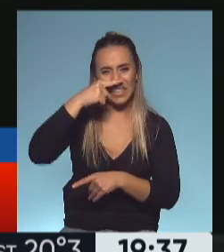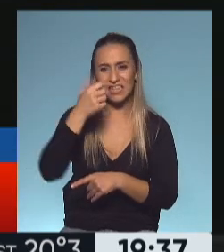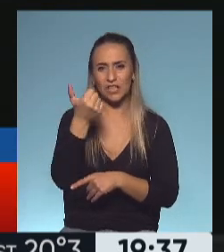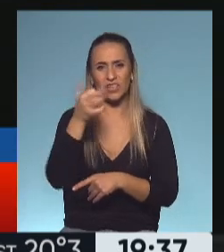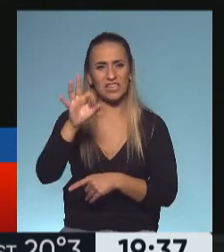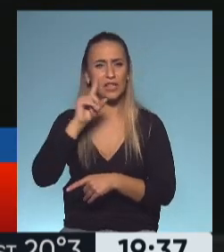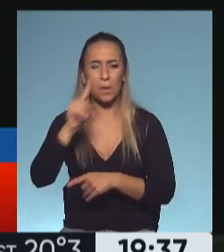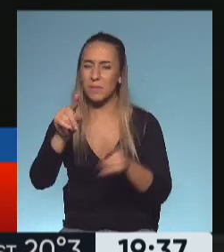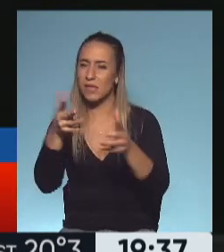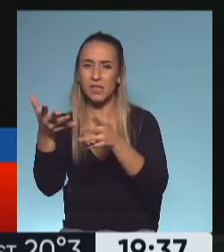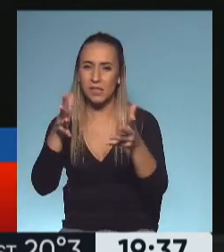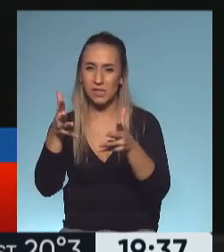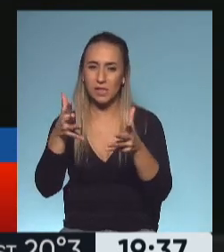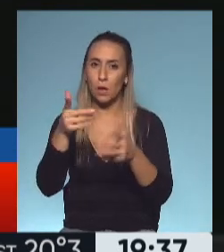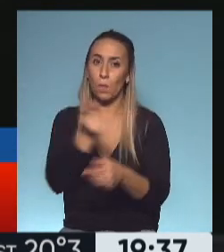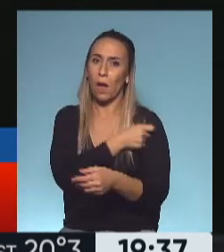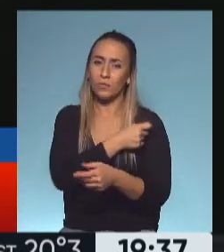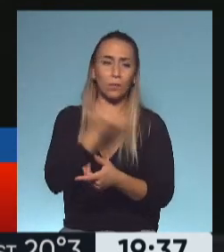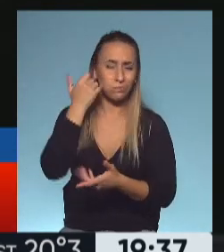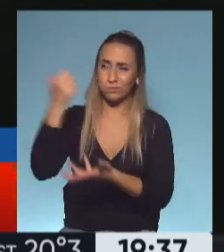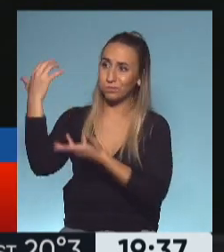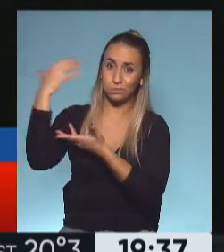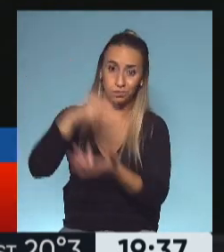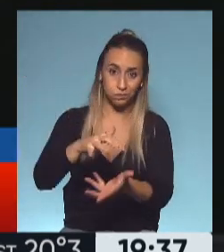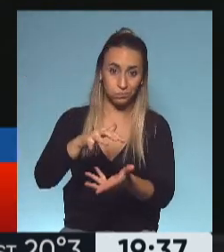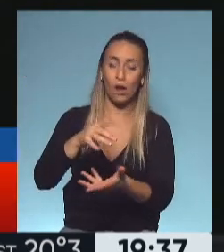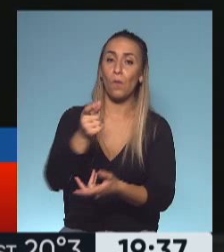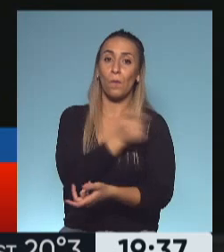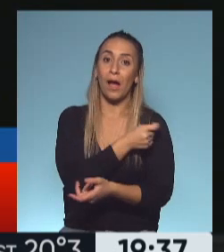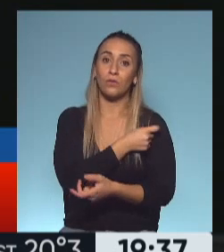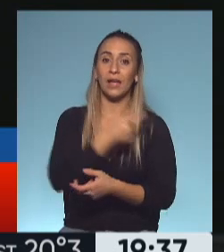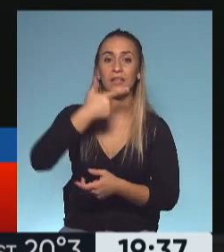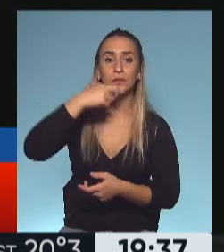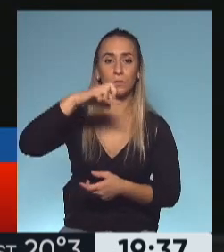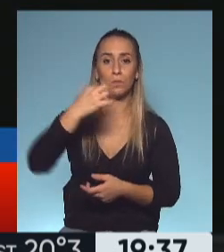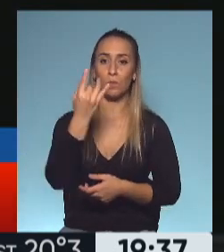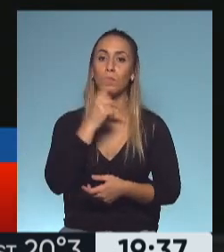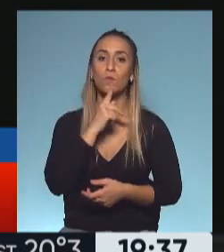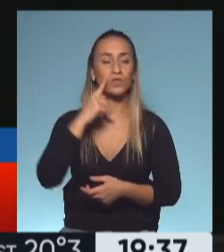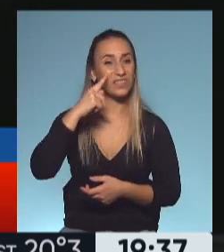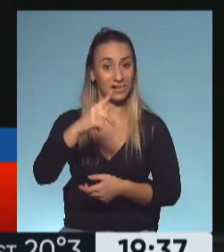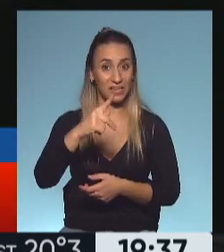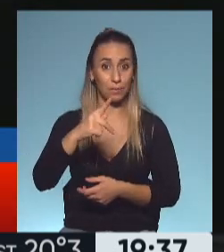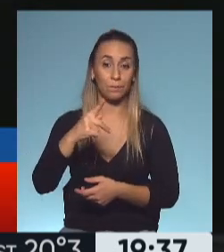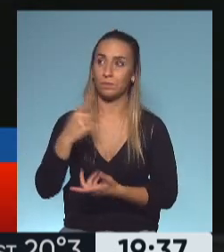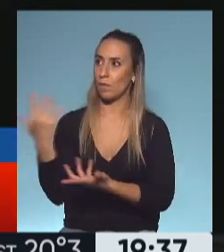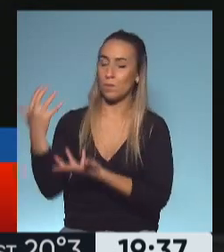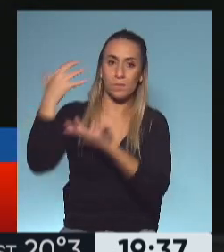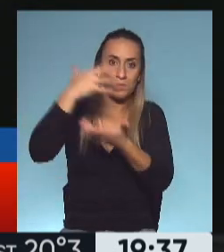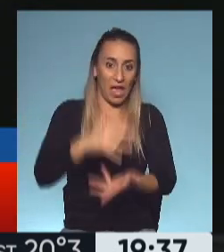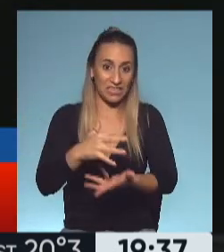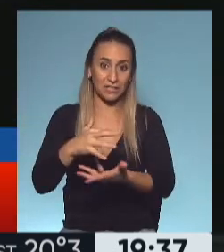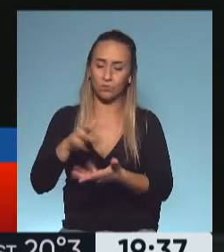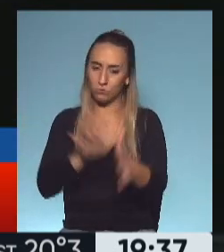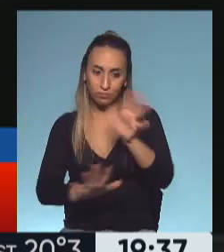760.000 vacunas que han llegado Sputnik. Con este refuerzo, en